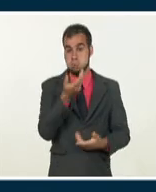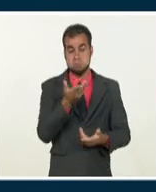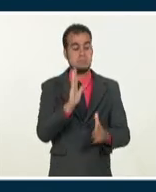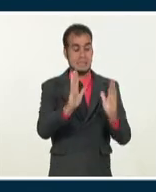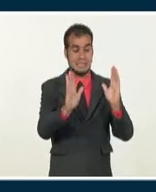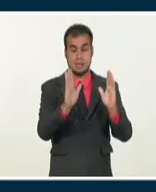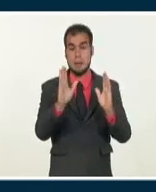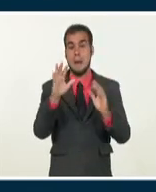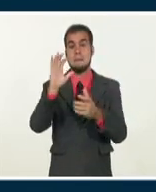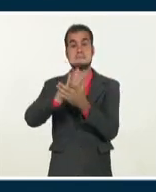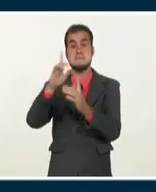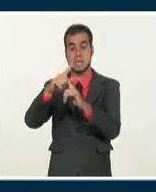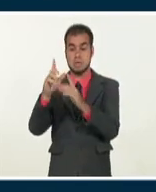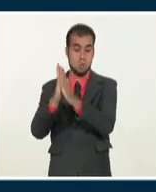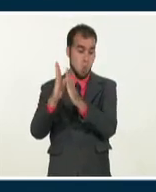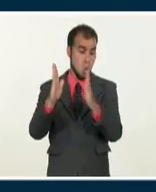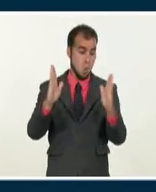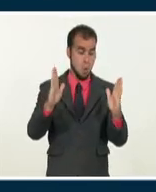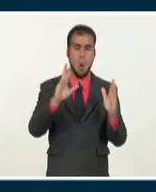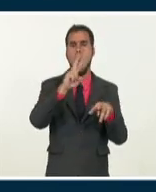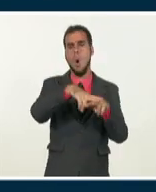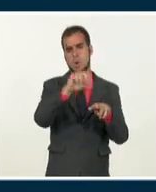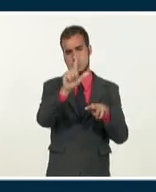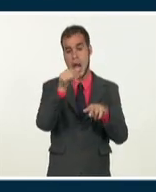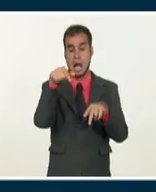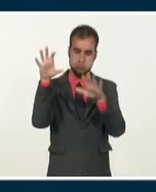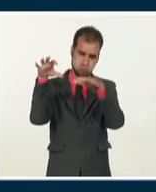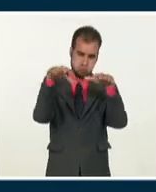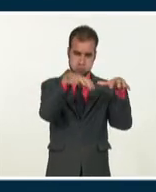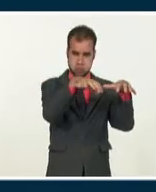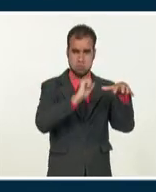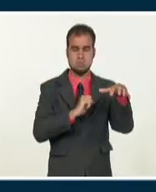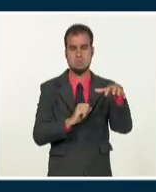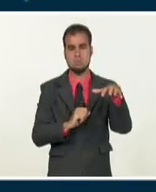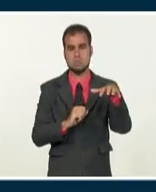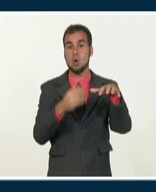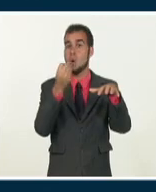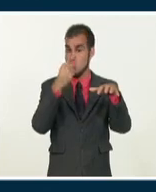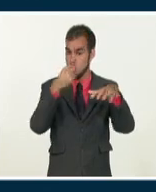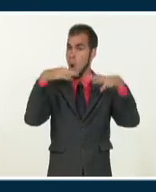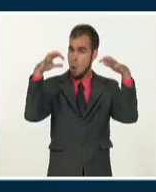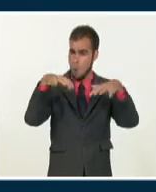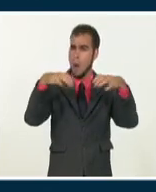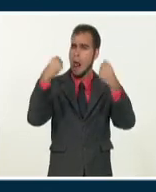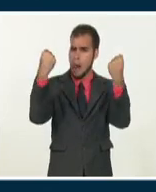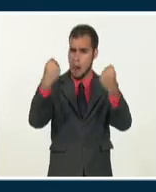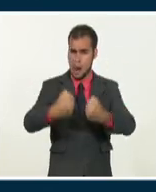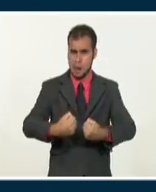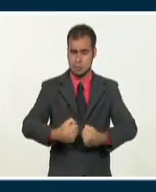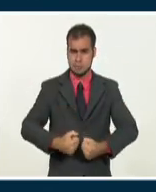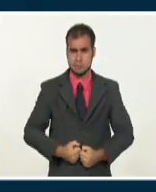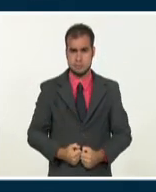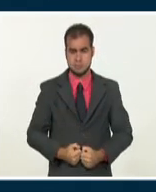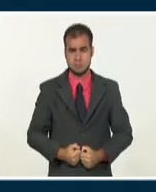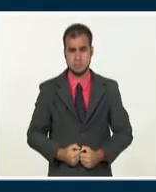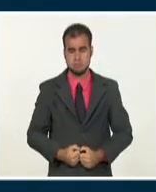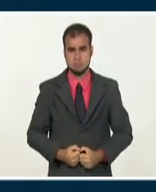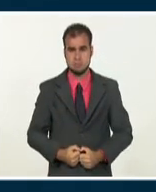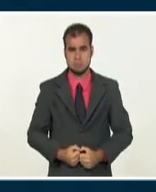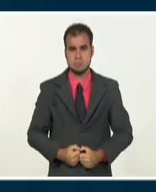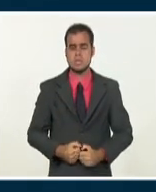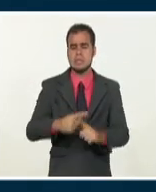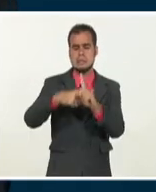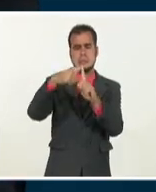desde Matanzas y hasta Holguín, donde pudieran en algún punto del interior volver a llegar a ser fuertes y extenderse también hasta horas de la noche. Los valores de